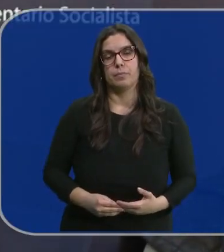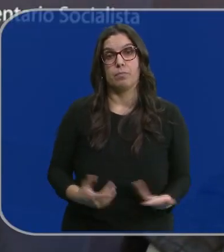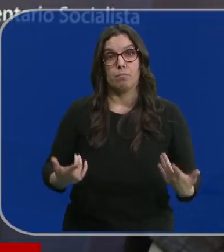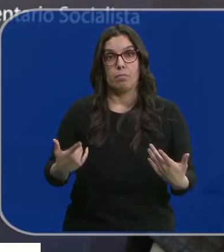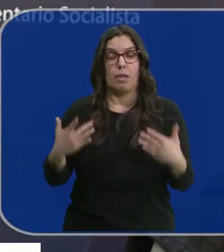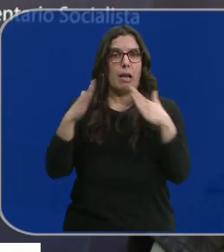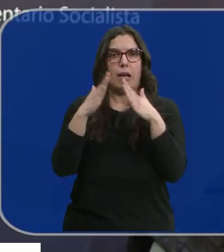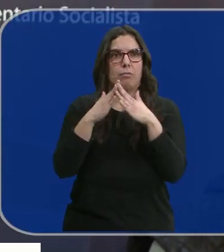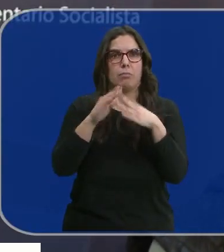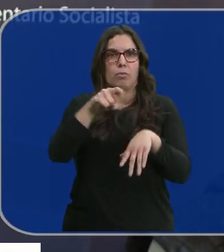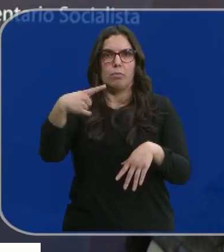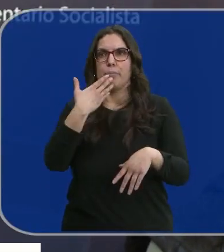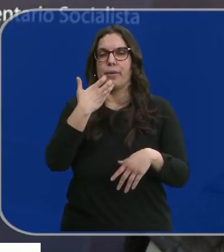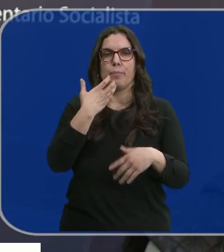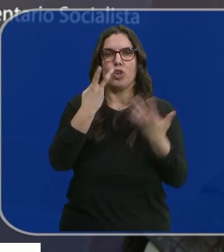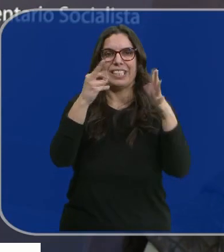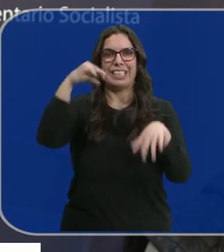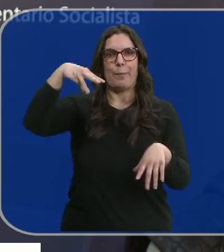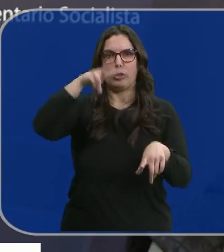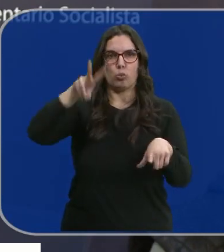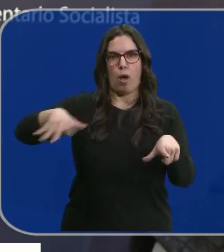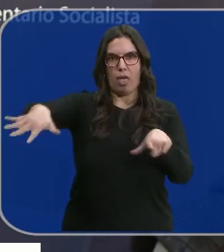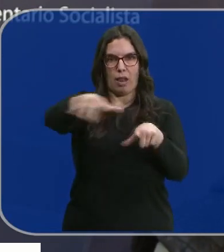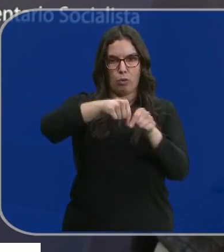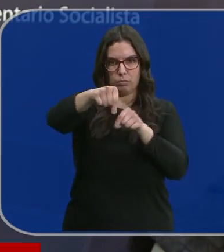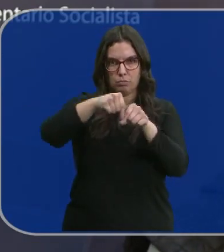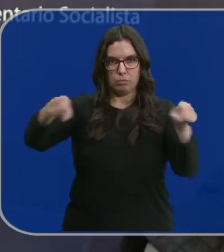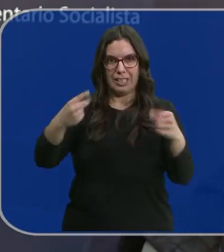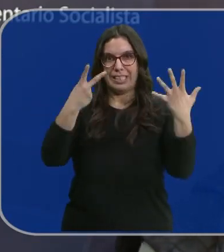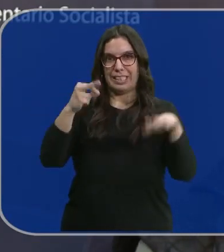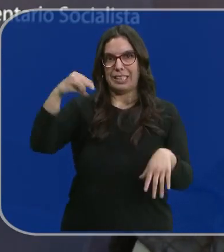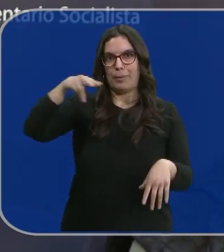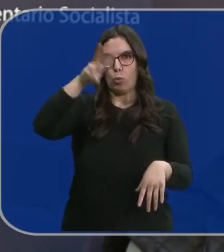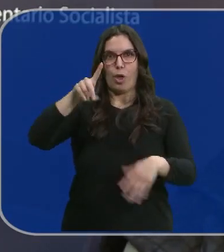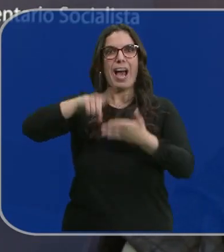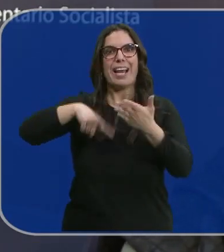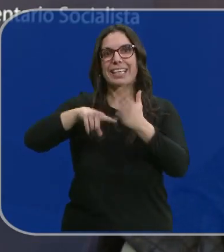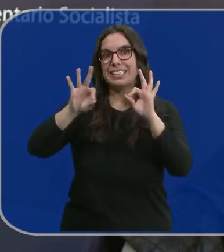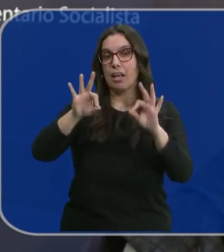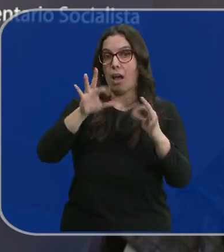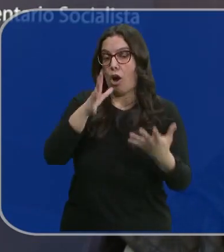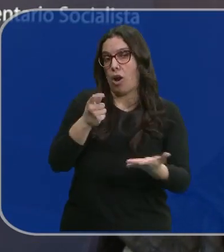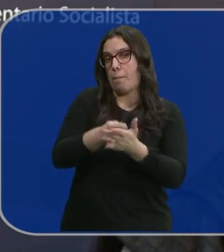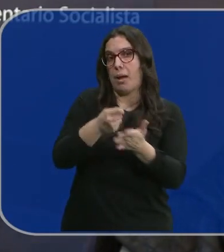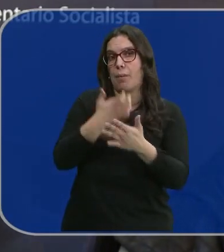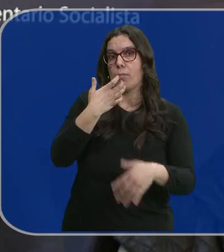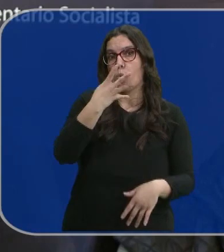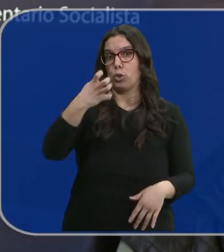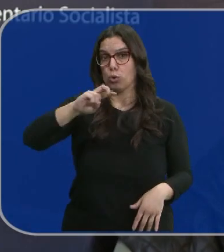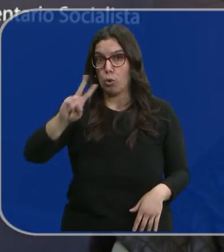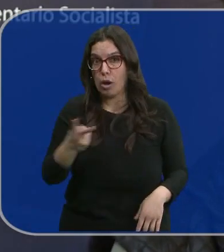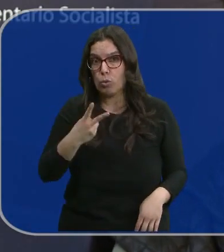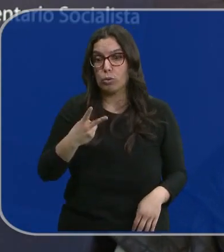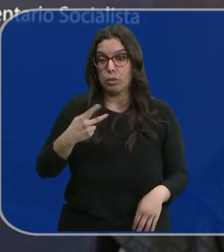Una vivienda de aproximadamente 70 metros cuadrados, de 70 metros cuadrados en alquiler, que hoy pagaba 400